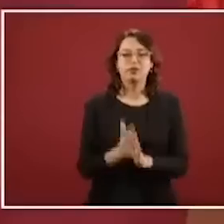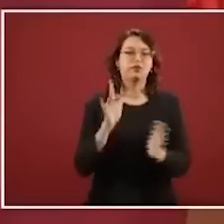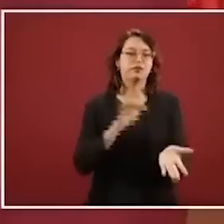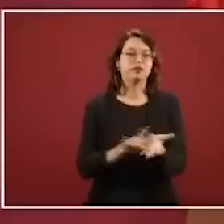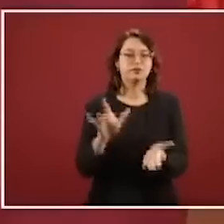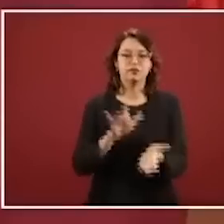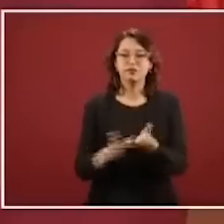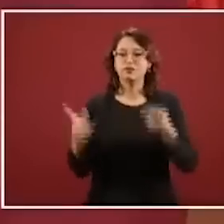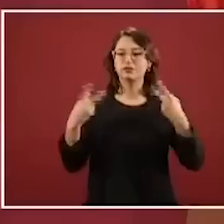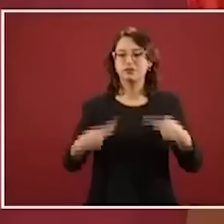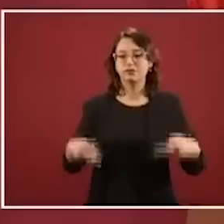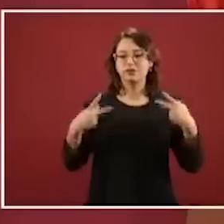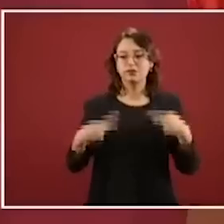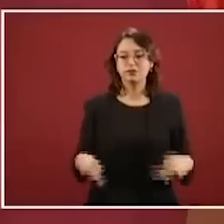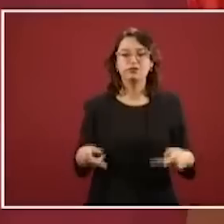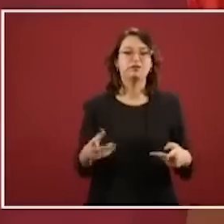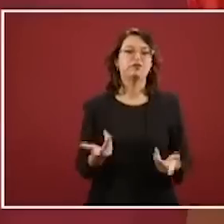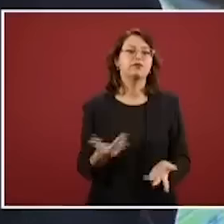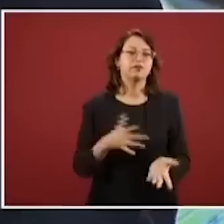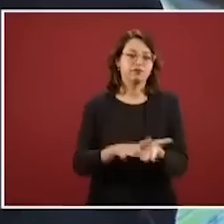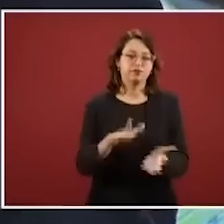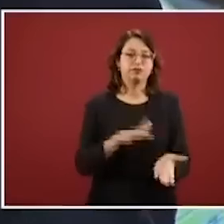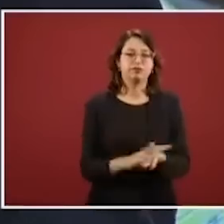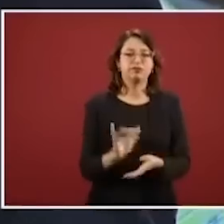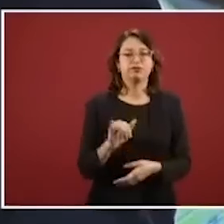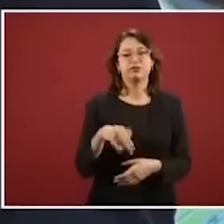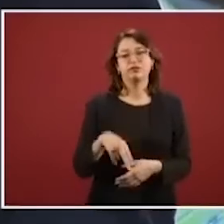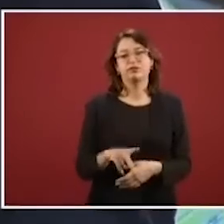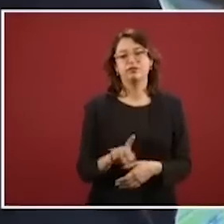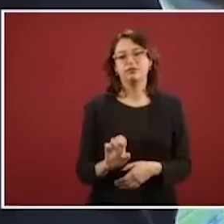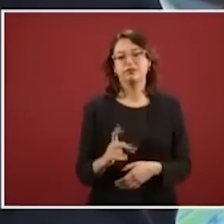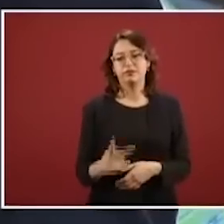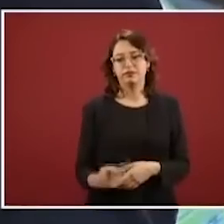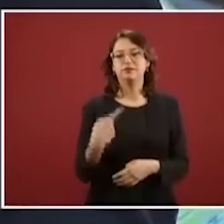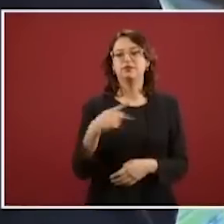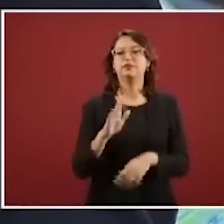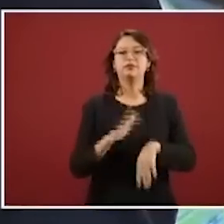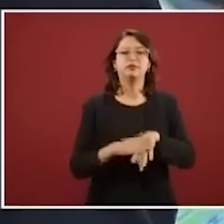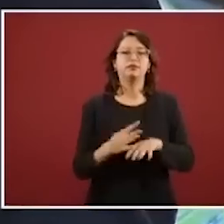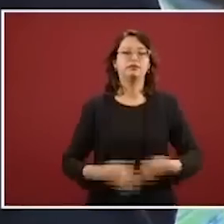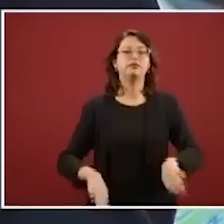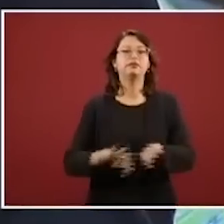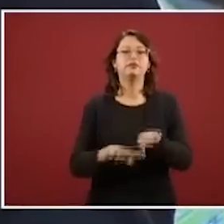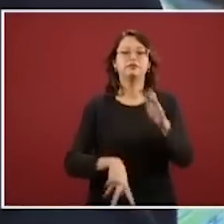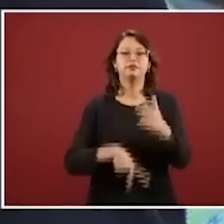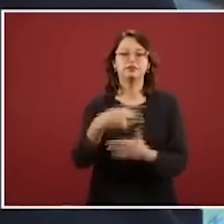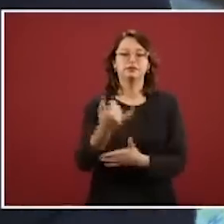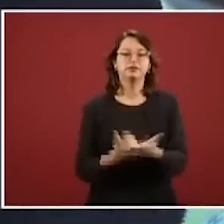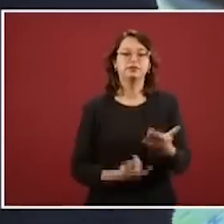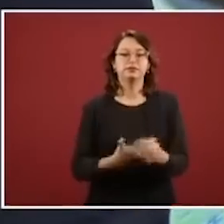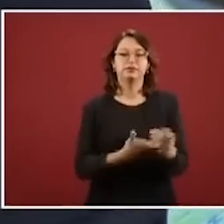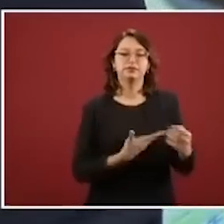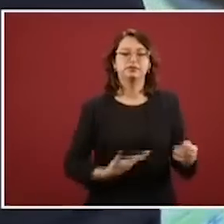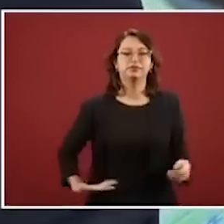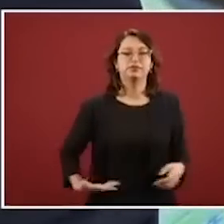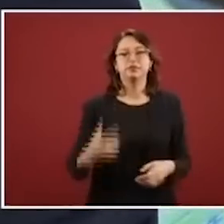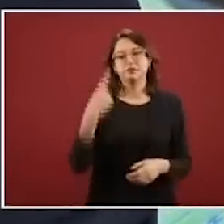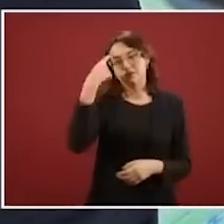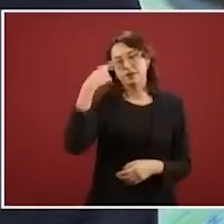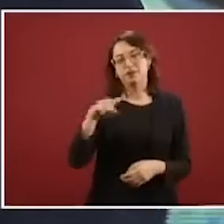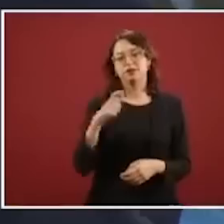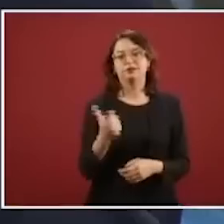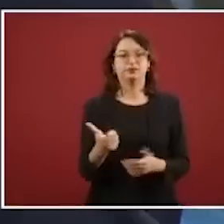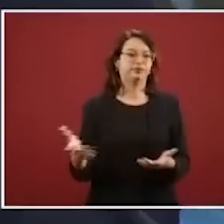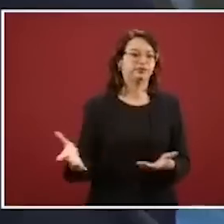la ciudadanía hacia el Instituto, pero más que nada hacia el proyecto del señor presidente, para que estos